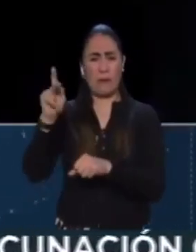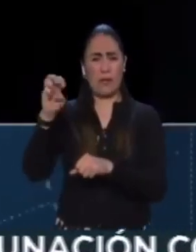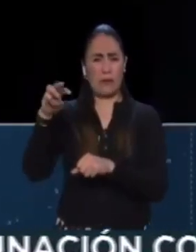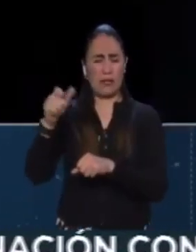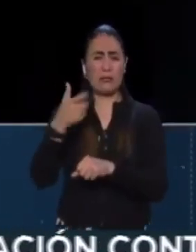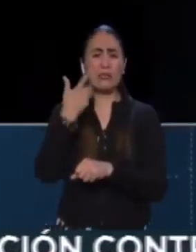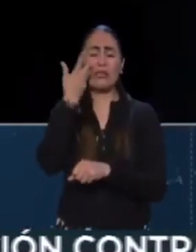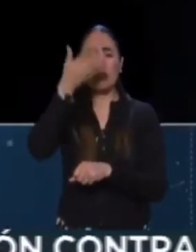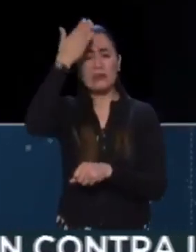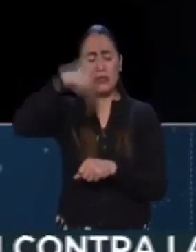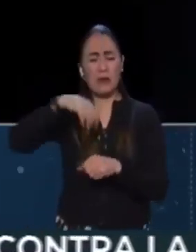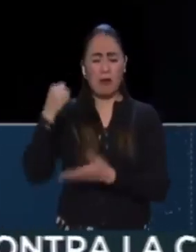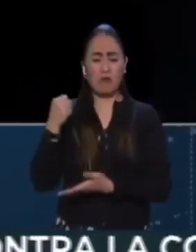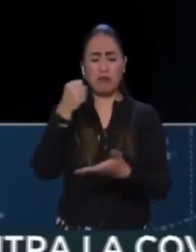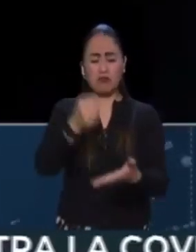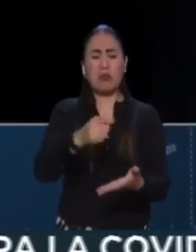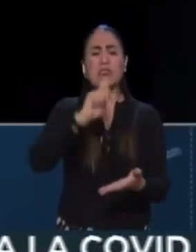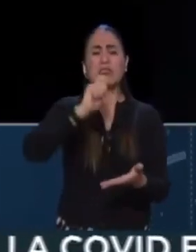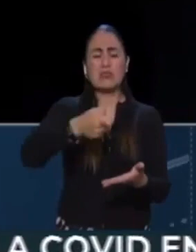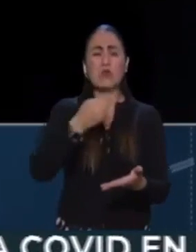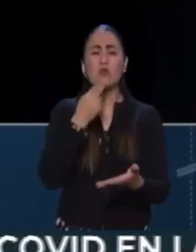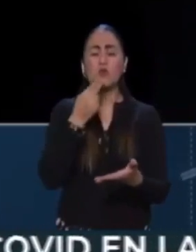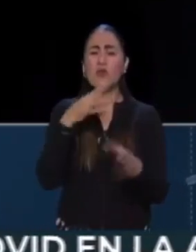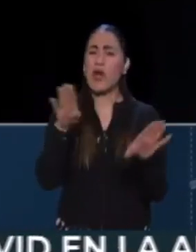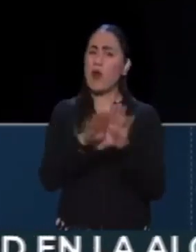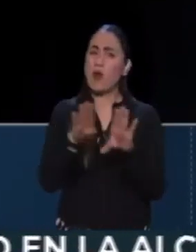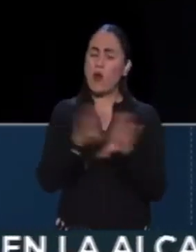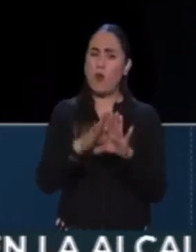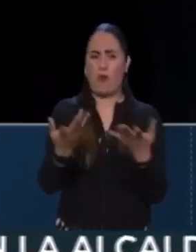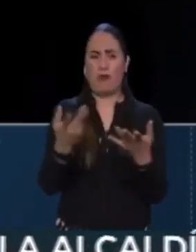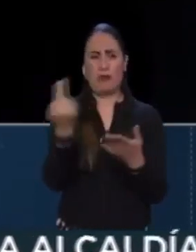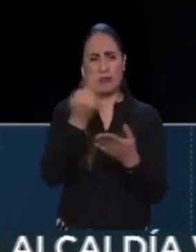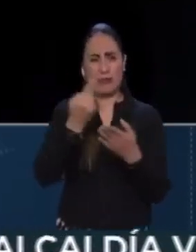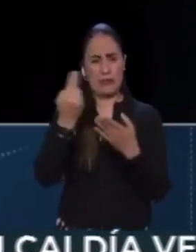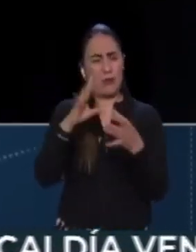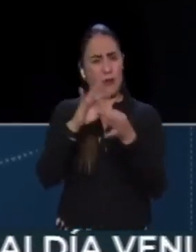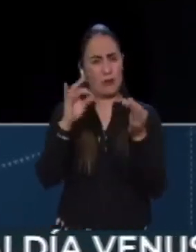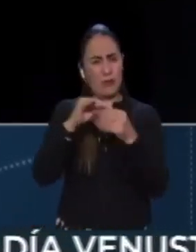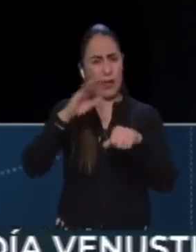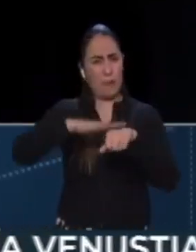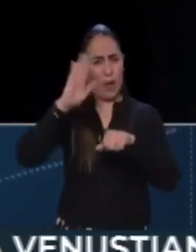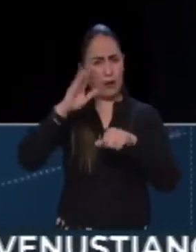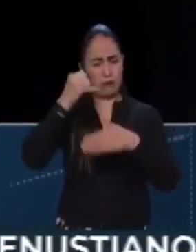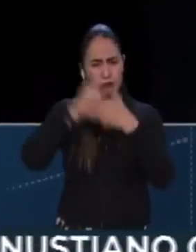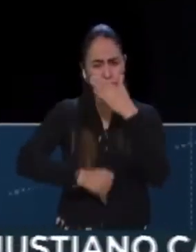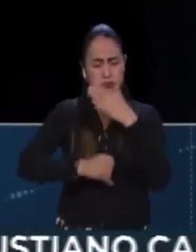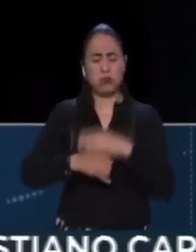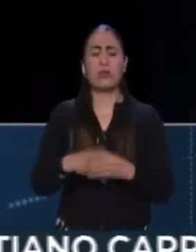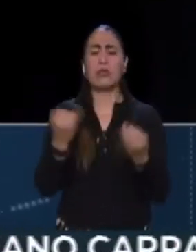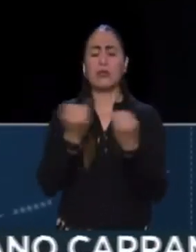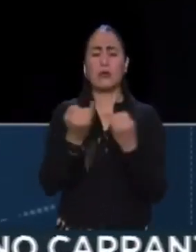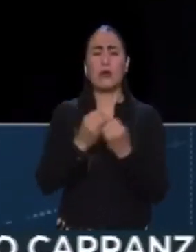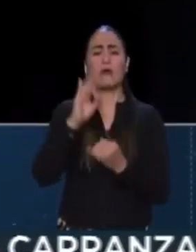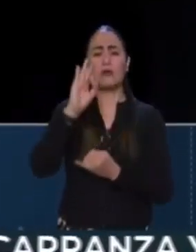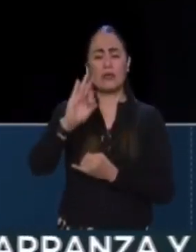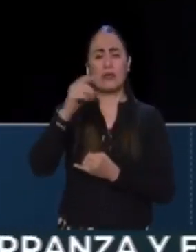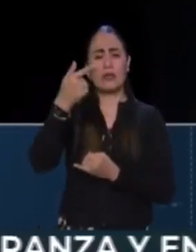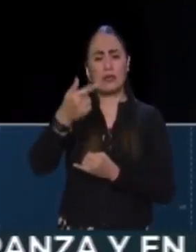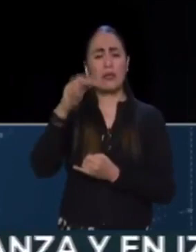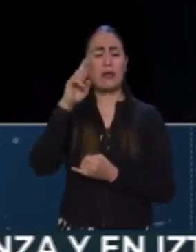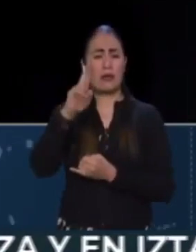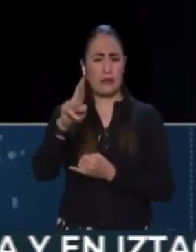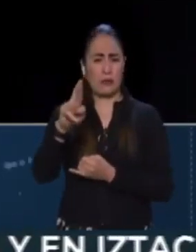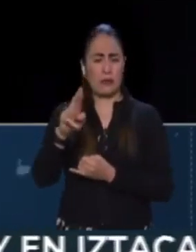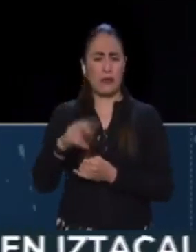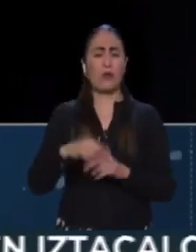rendición de cuentas, la transparencia de todos los fondos, y pues aquí también habría que pensar que la Fiscalía General de la República,